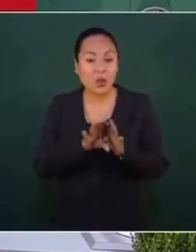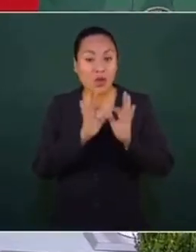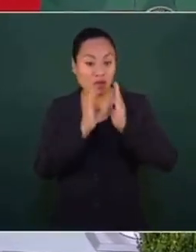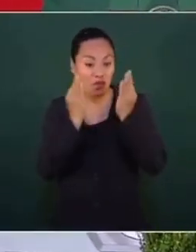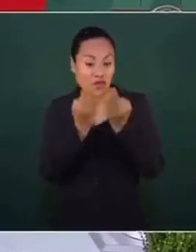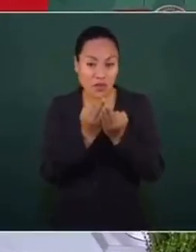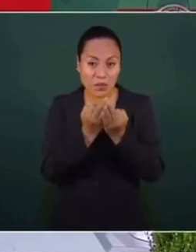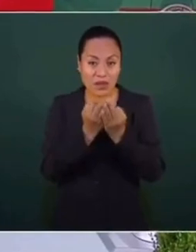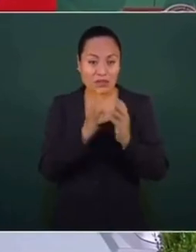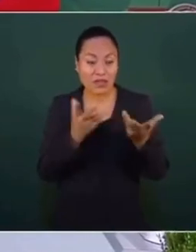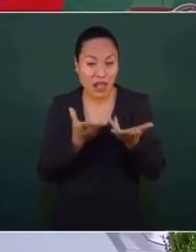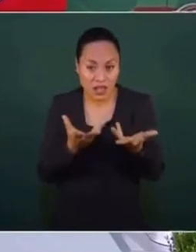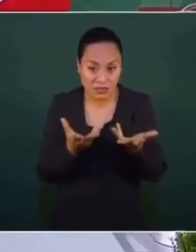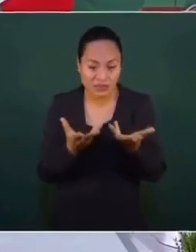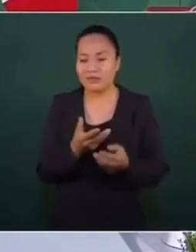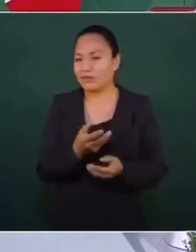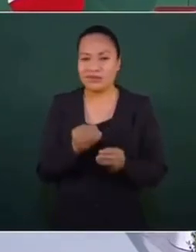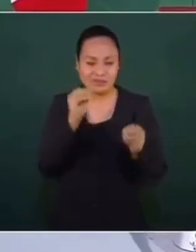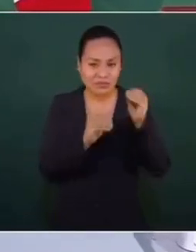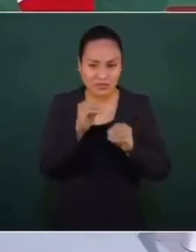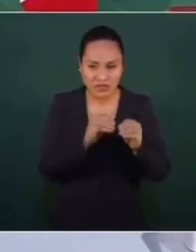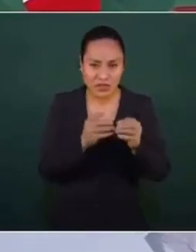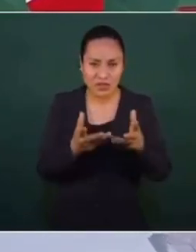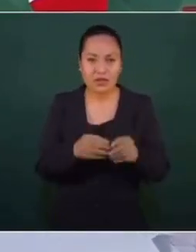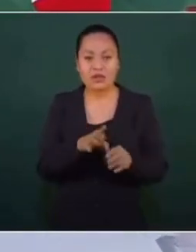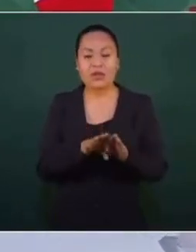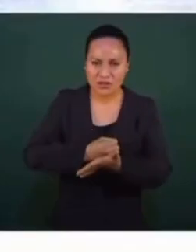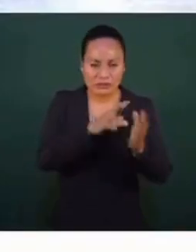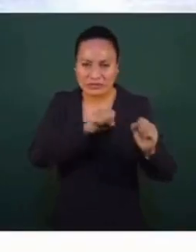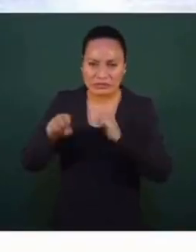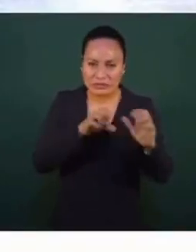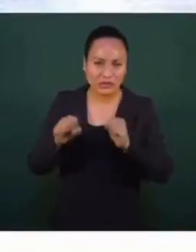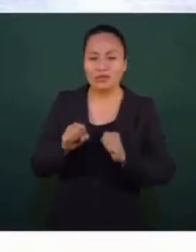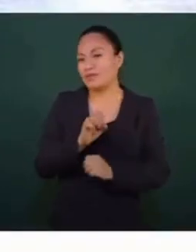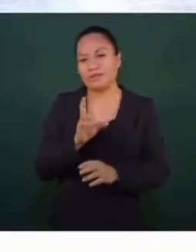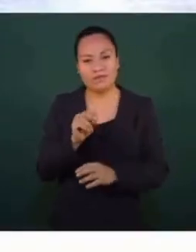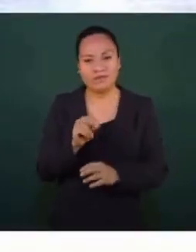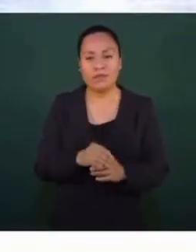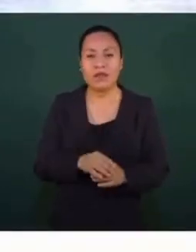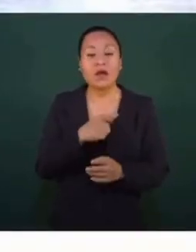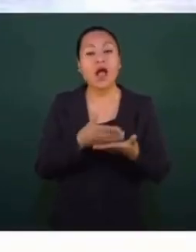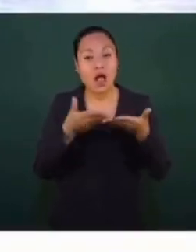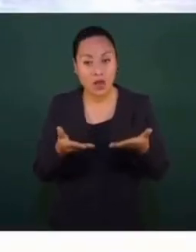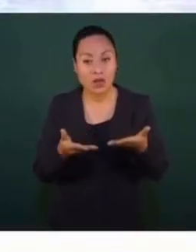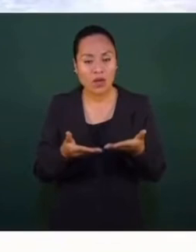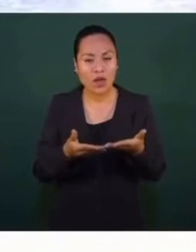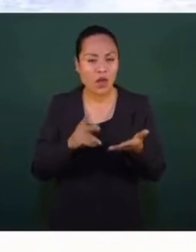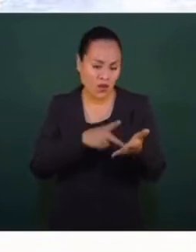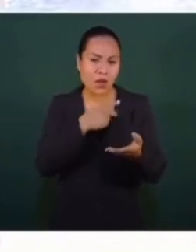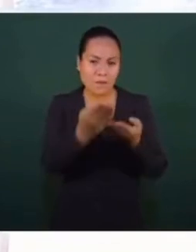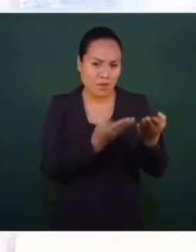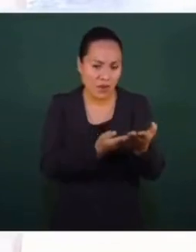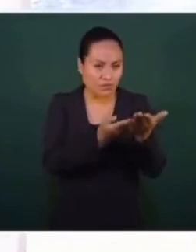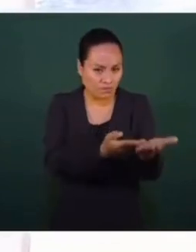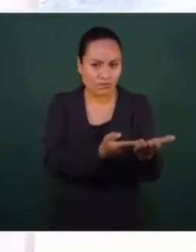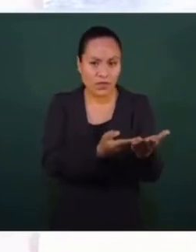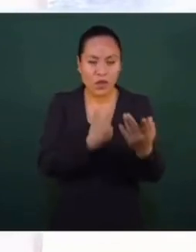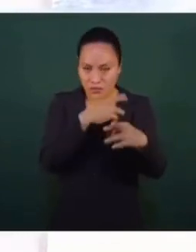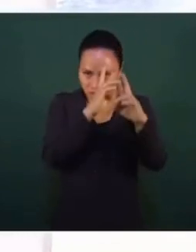de contención y menos de carácter coercitivo. Es por ello que le planteo de nuevo, en forma respetuosa,